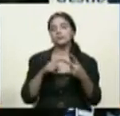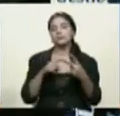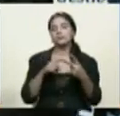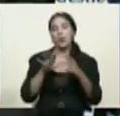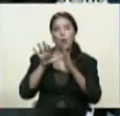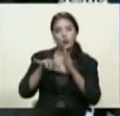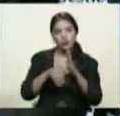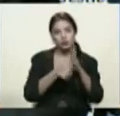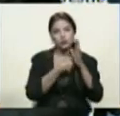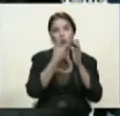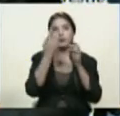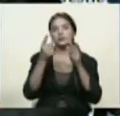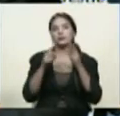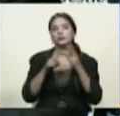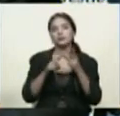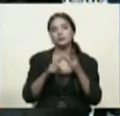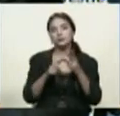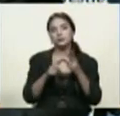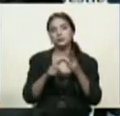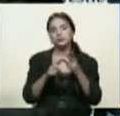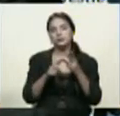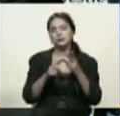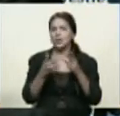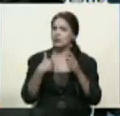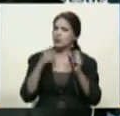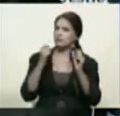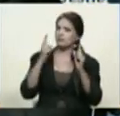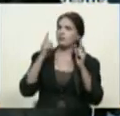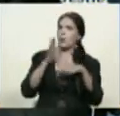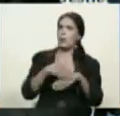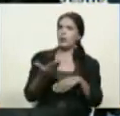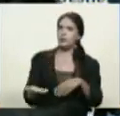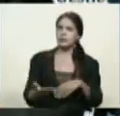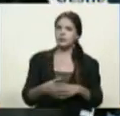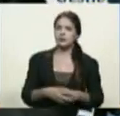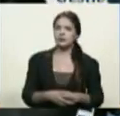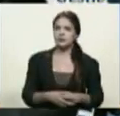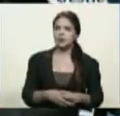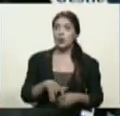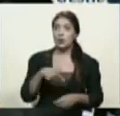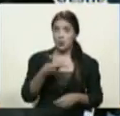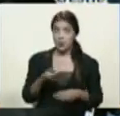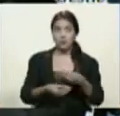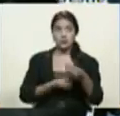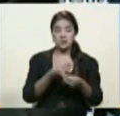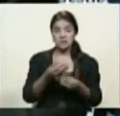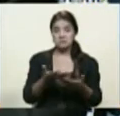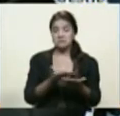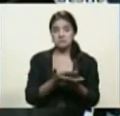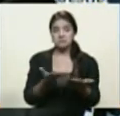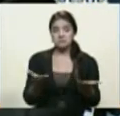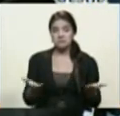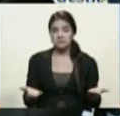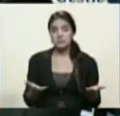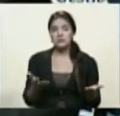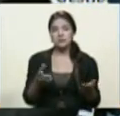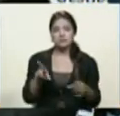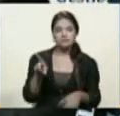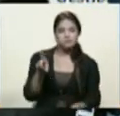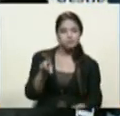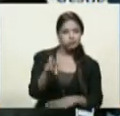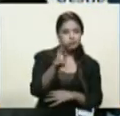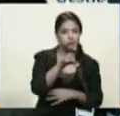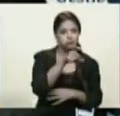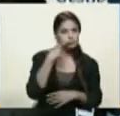de corrupción me llama la atención porque son los que pudieran ser captados para la